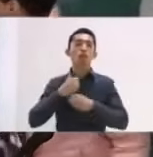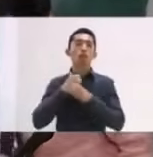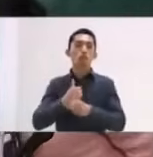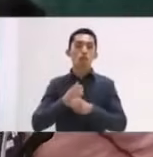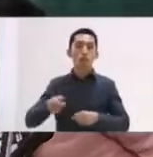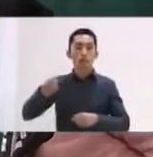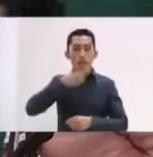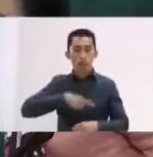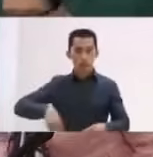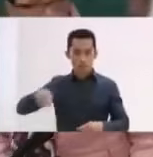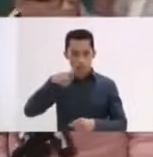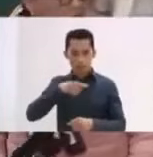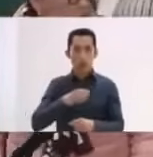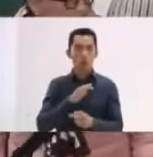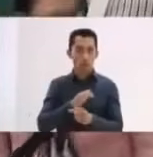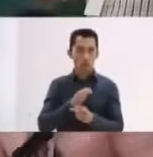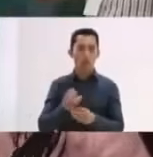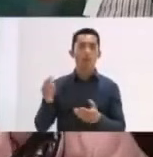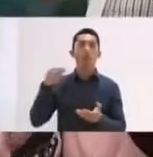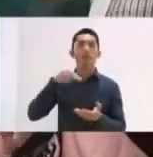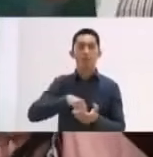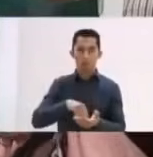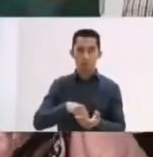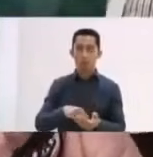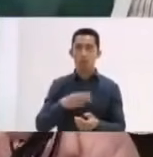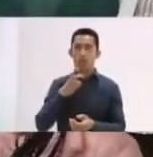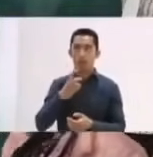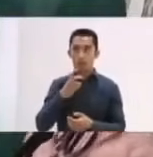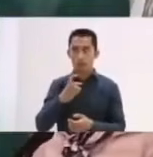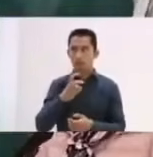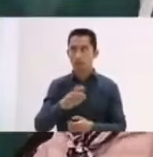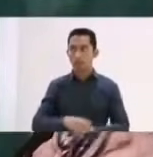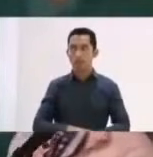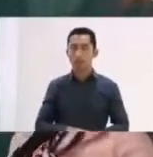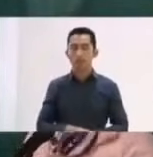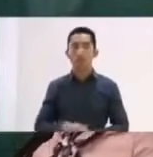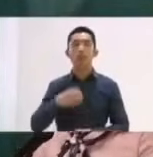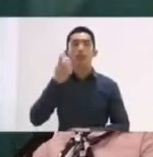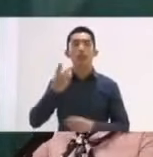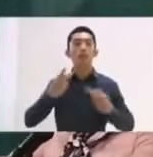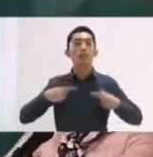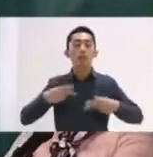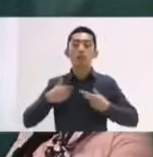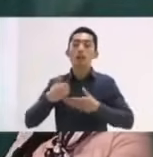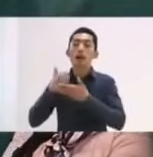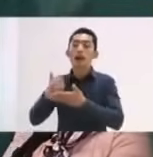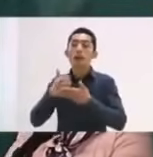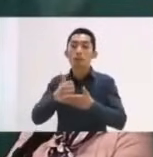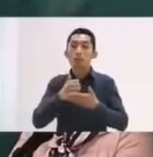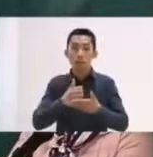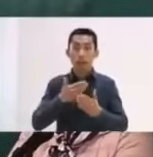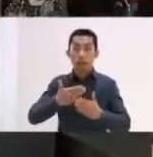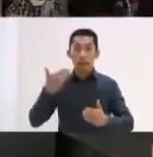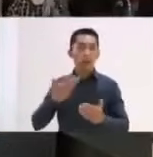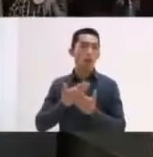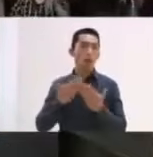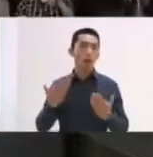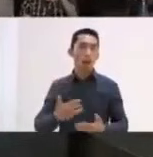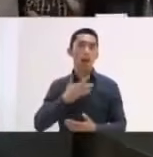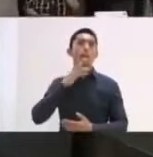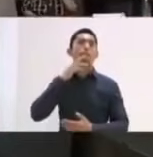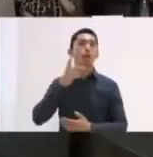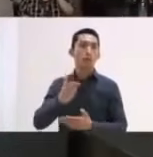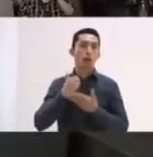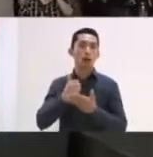integrantes en su mayoría de organizaciones que están molestas porque ya no se les toma en cuenta para el reparto de apoyos ahora dijo